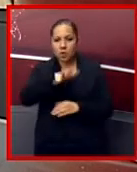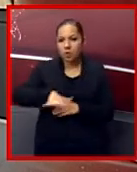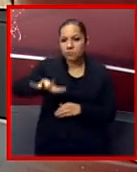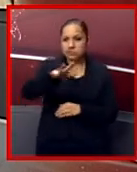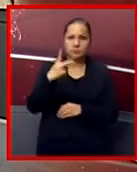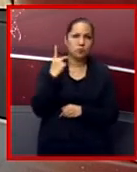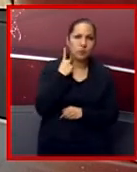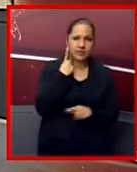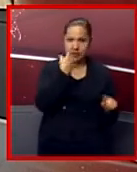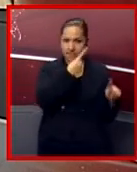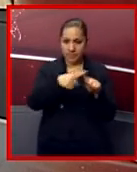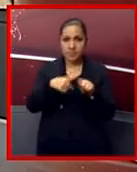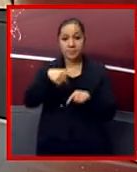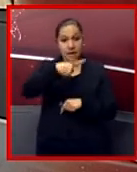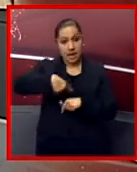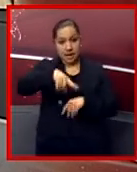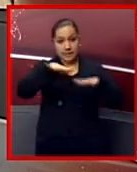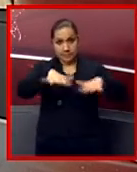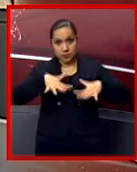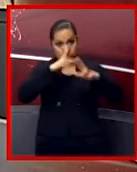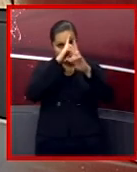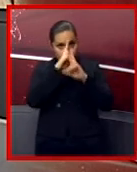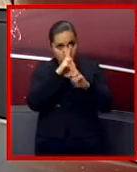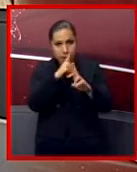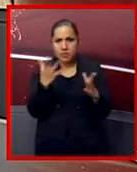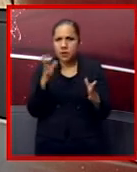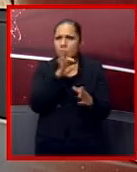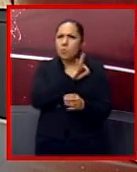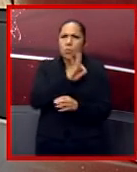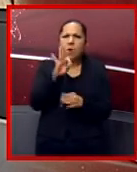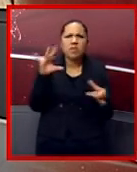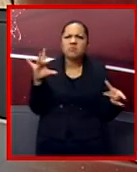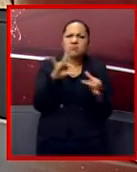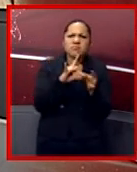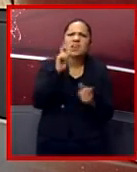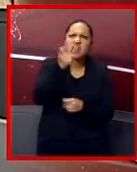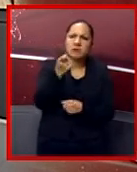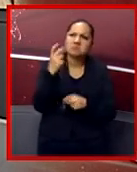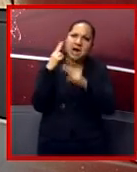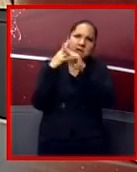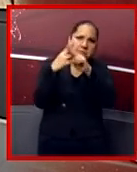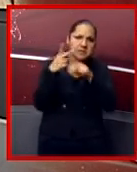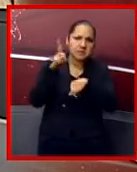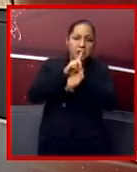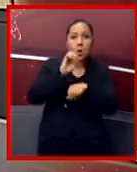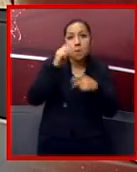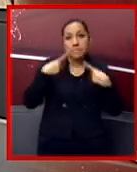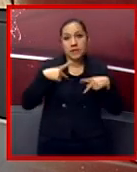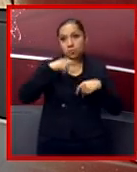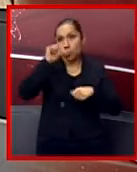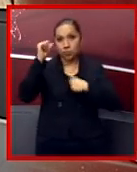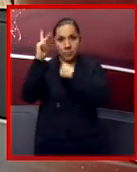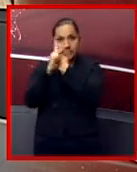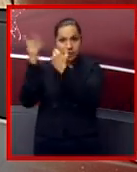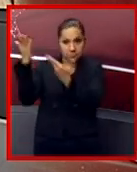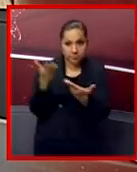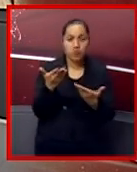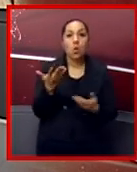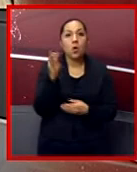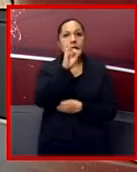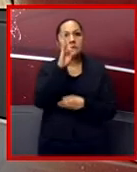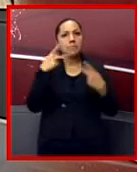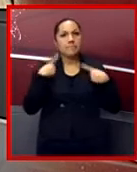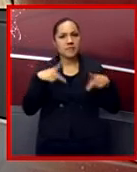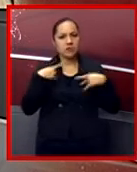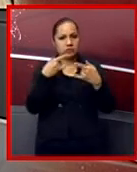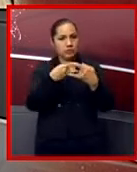solemnes generalmente pueden estar motivadas para celebrar algún aniversario, recibir a algún funcionario extranjero o inscribir con letras de oro el nombre